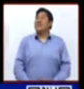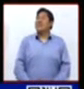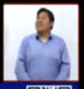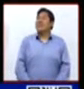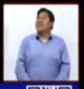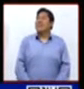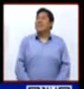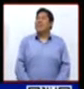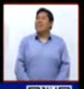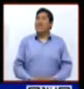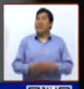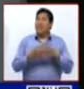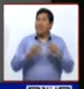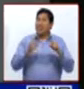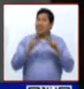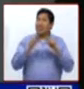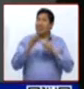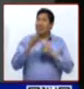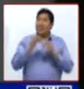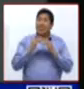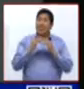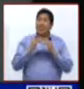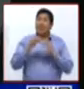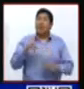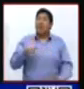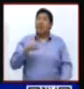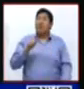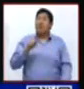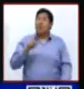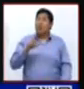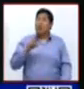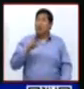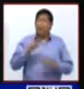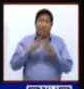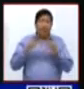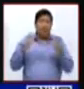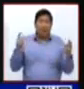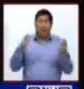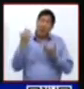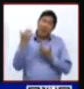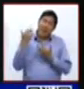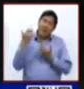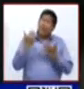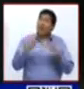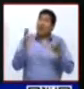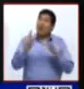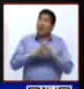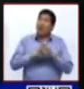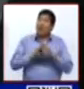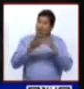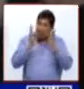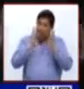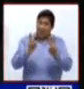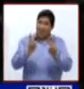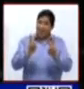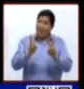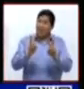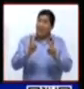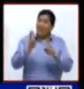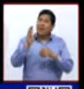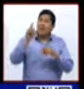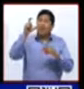Y llegamos a la casa de Paulo Pinedo, con quien vamos a hablar acerca de este gran fenómeno. Lo esperábamos y lo estamos empezando a ver. A ver